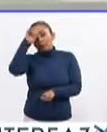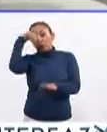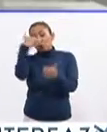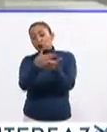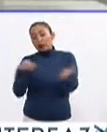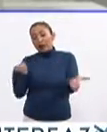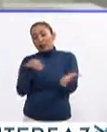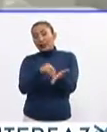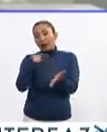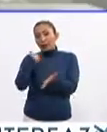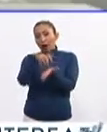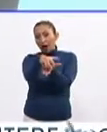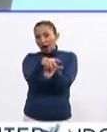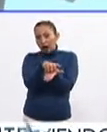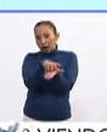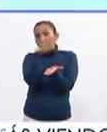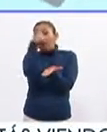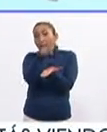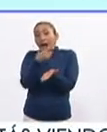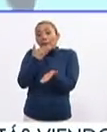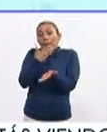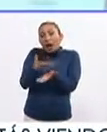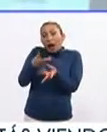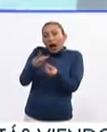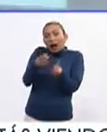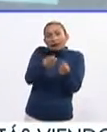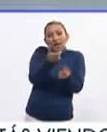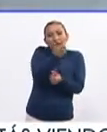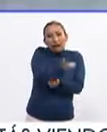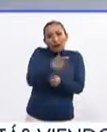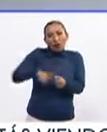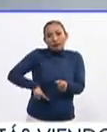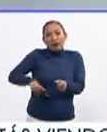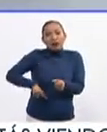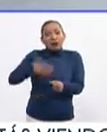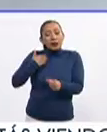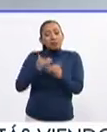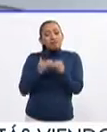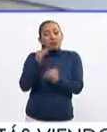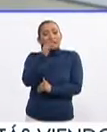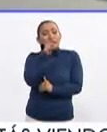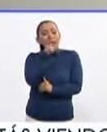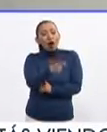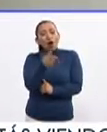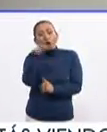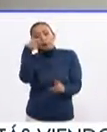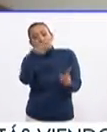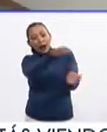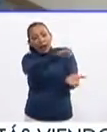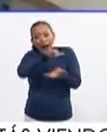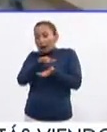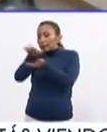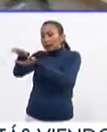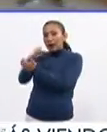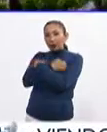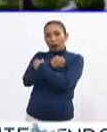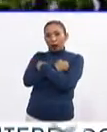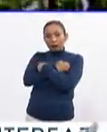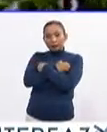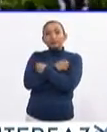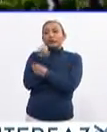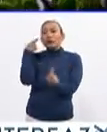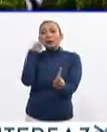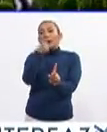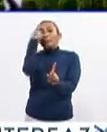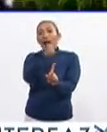propuso una política de austeridad para optimizar el gasto público y aumentar considerablemente los recursos destinados al sector educativo. Con